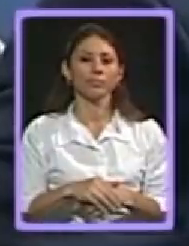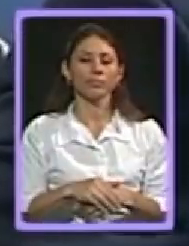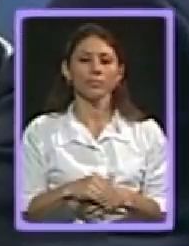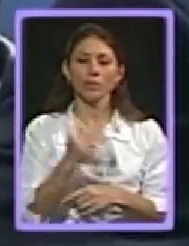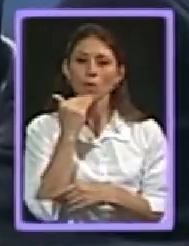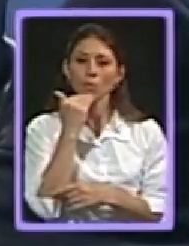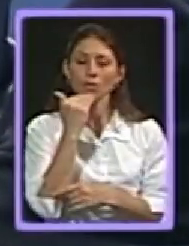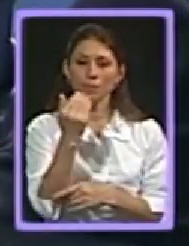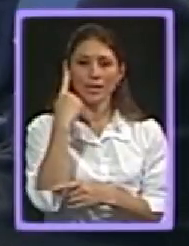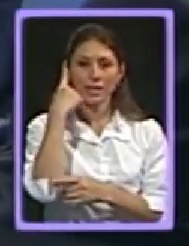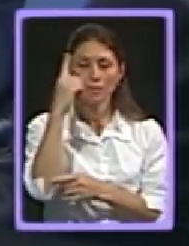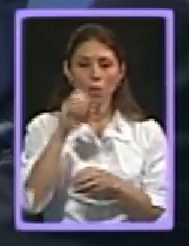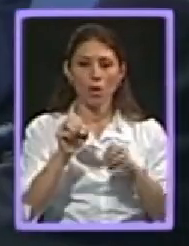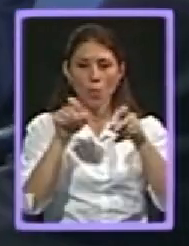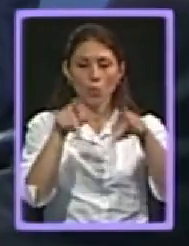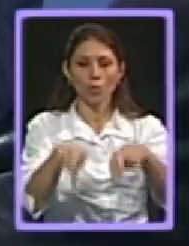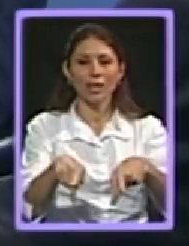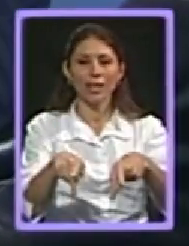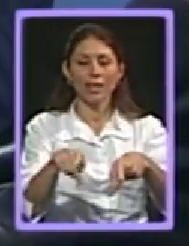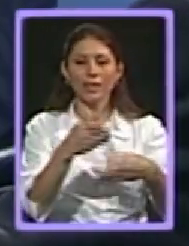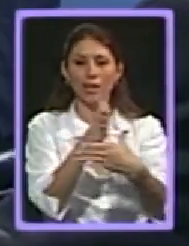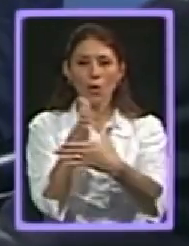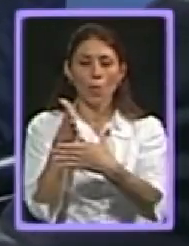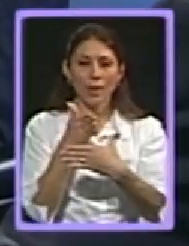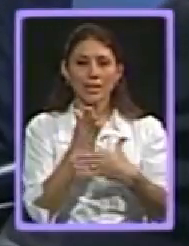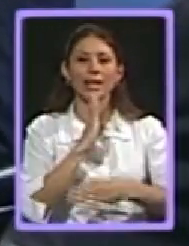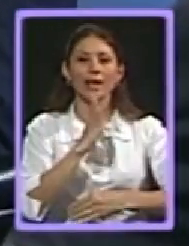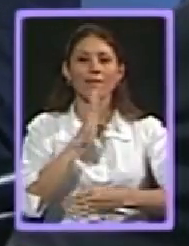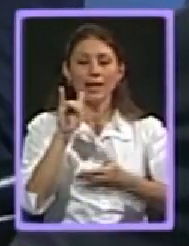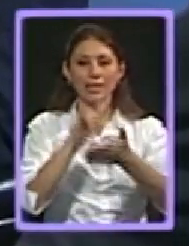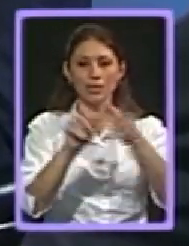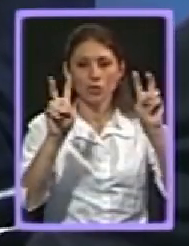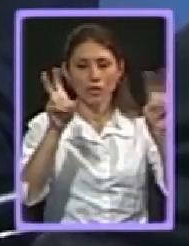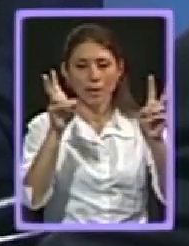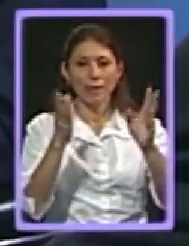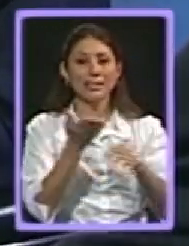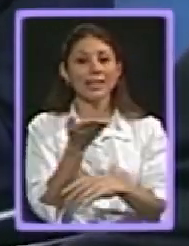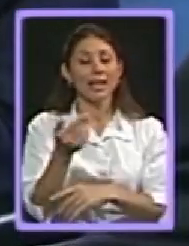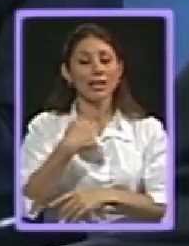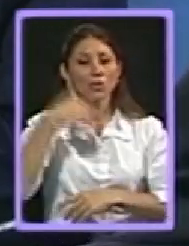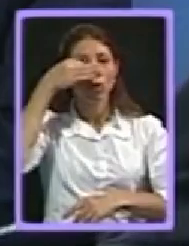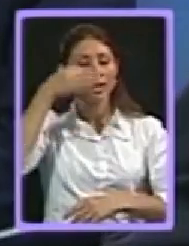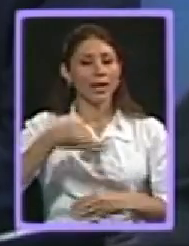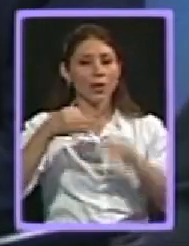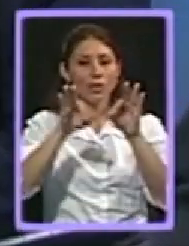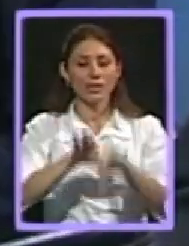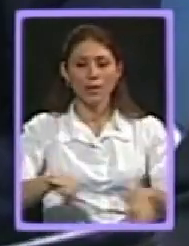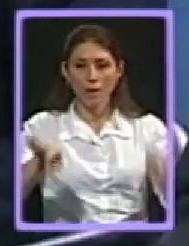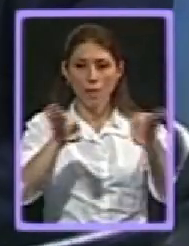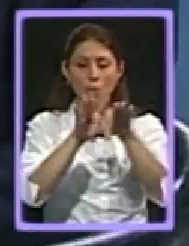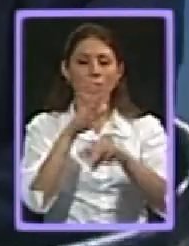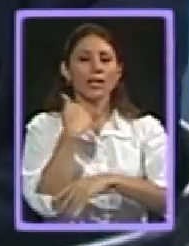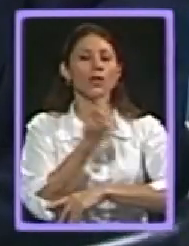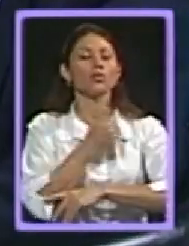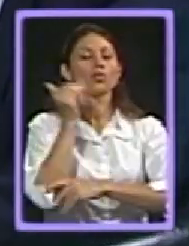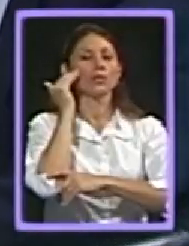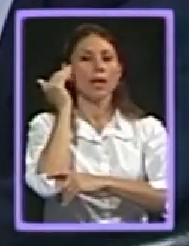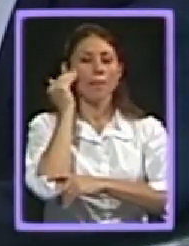Muchísimas gracias por la oportunidad, don Juan, de compartir sobre estos temas que ciertamente creo que es importante que sepamos